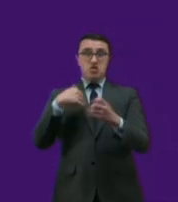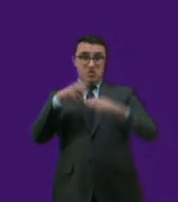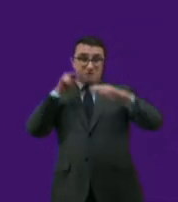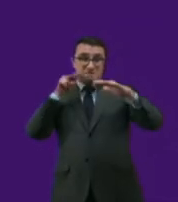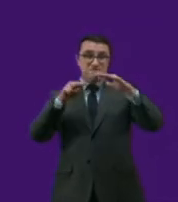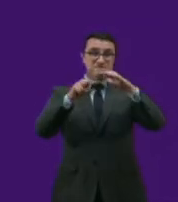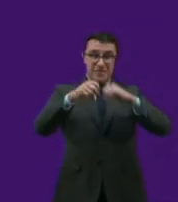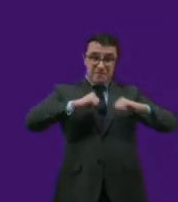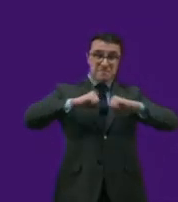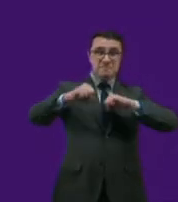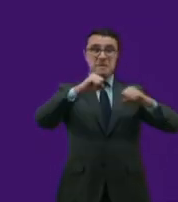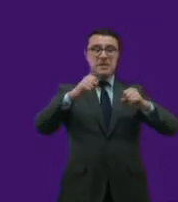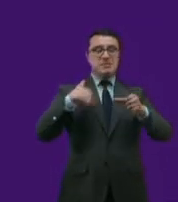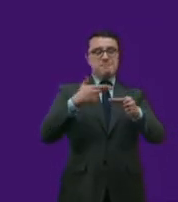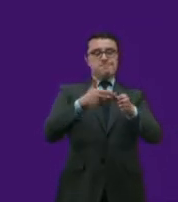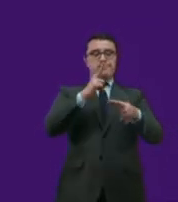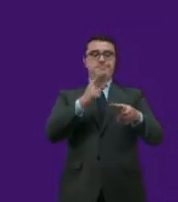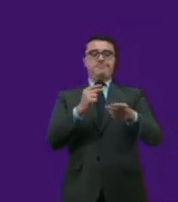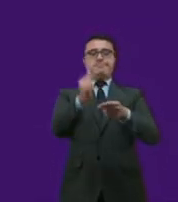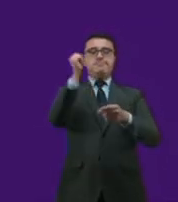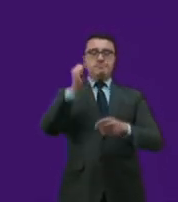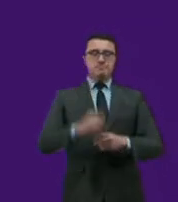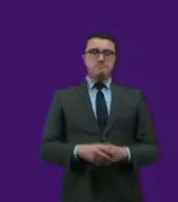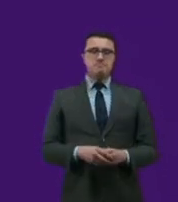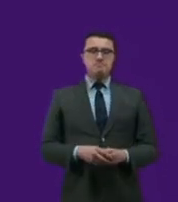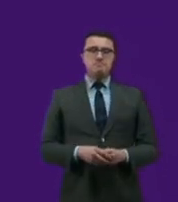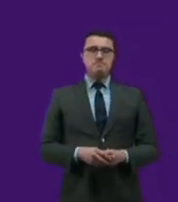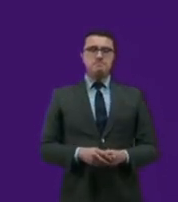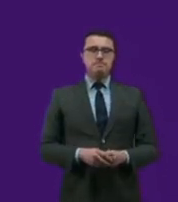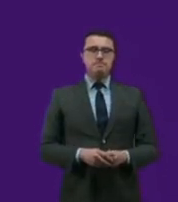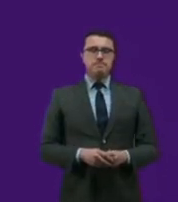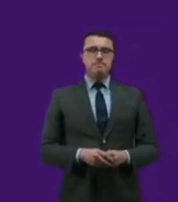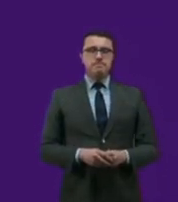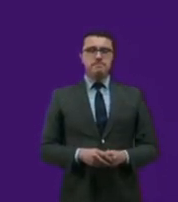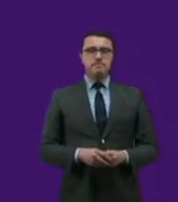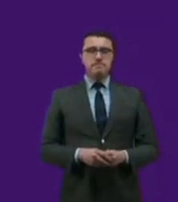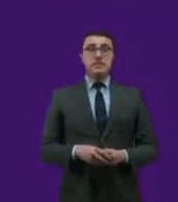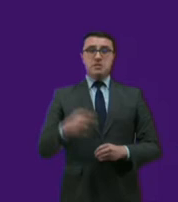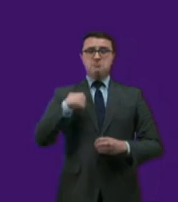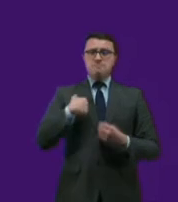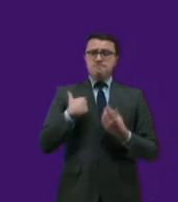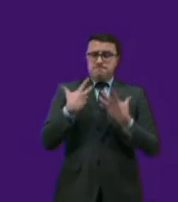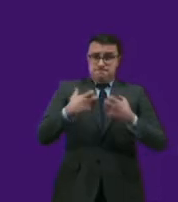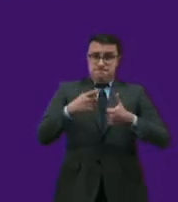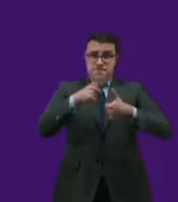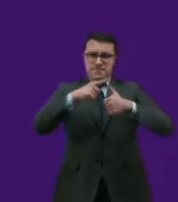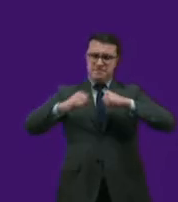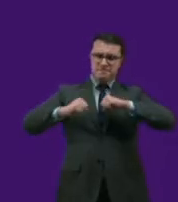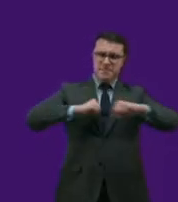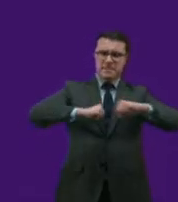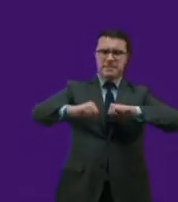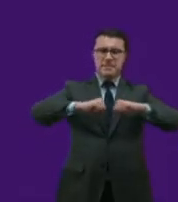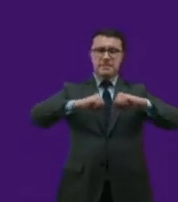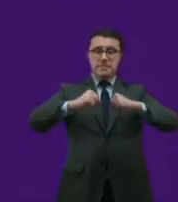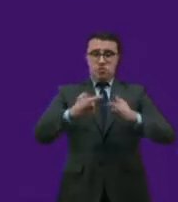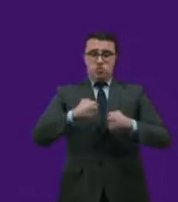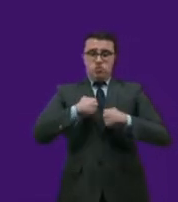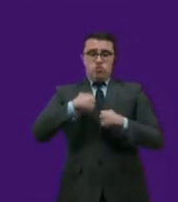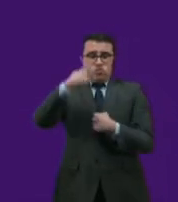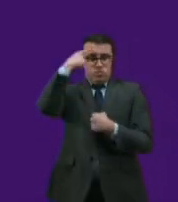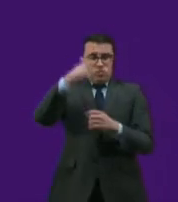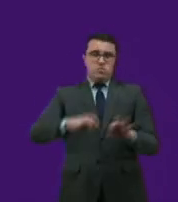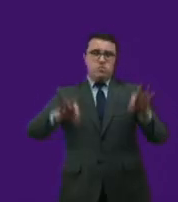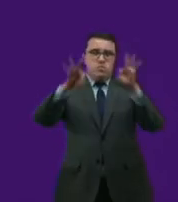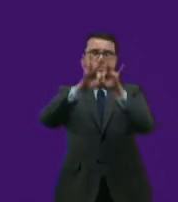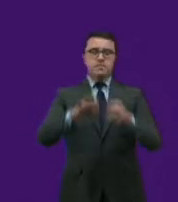y mi verdadero trabajo. Claro. Yo creo que hacer esa tarea primero, para mí.